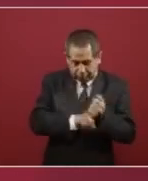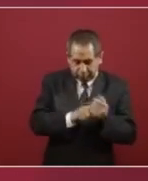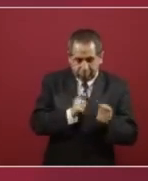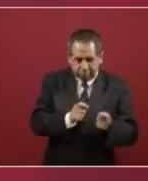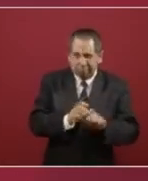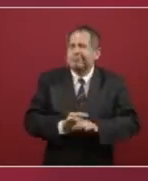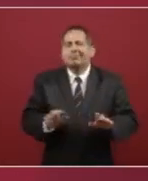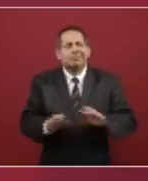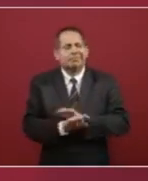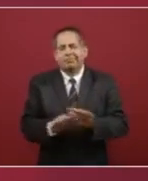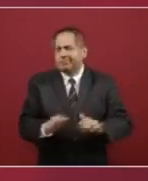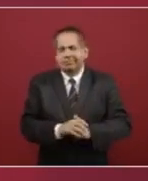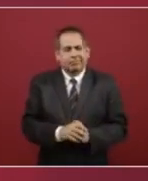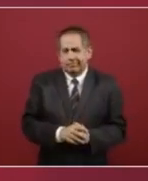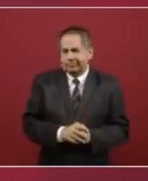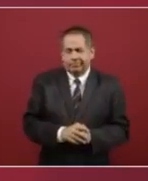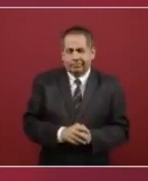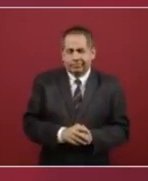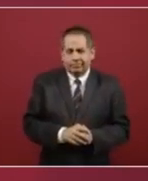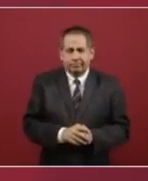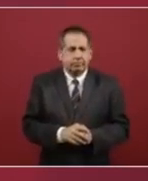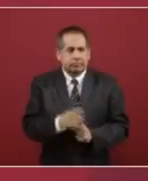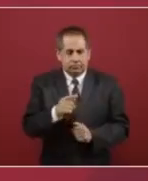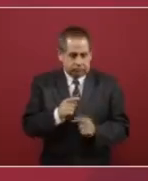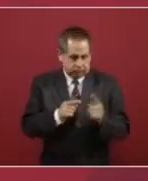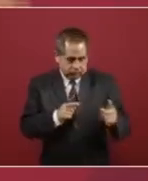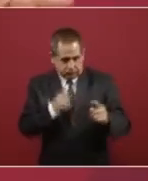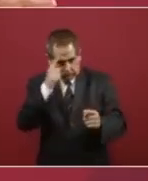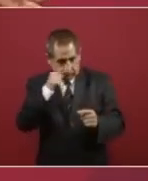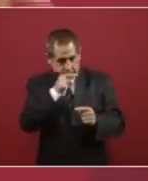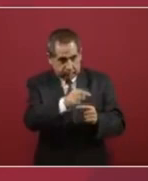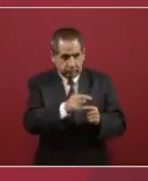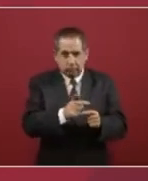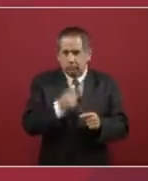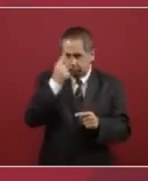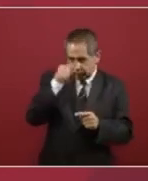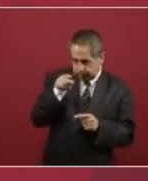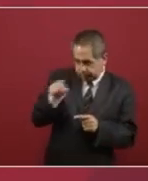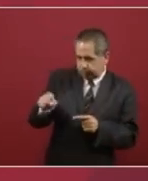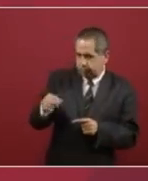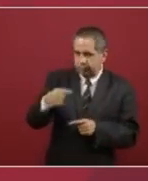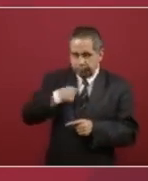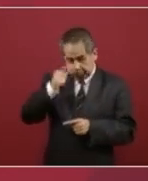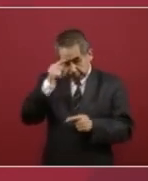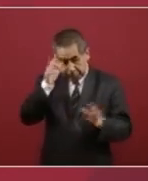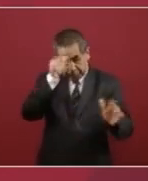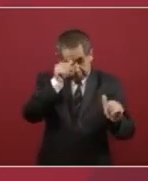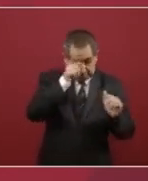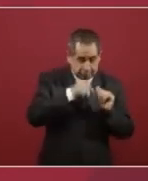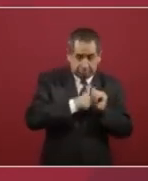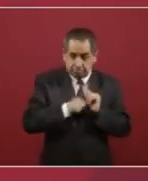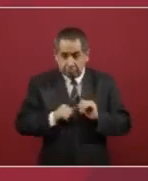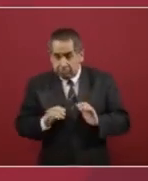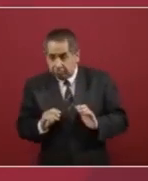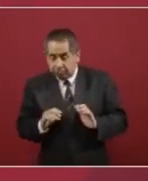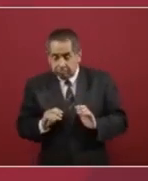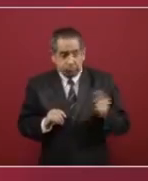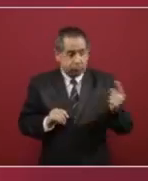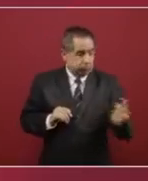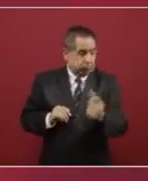A ver, te toca uno a ti, otro a ti, dos para mí.